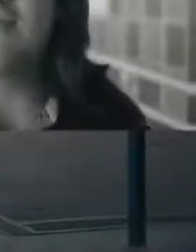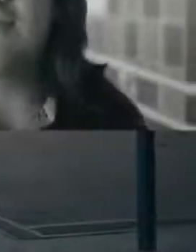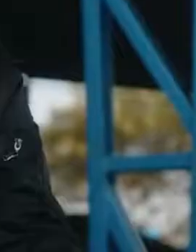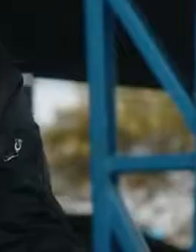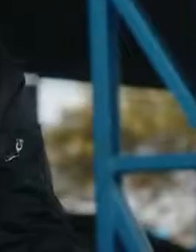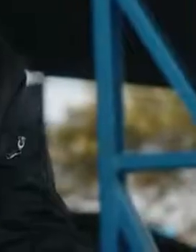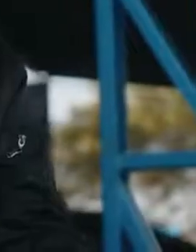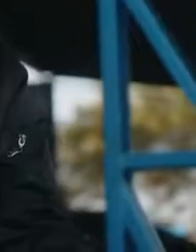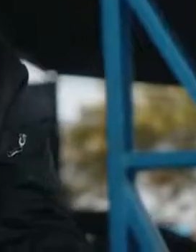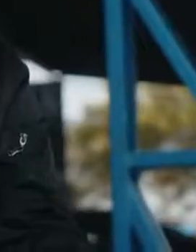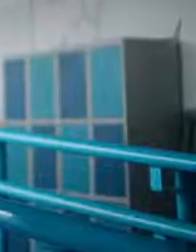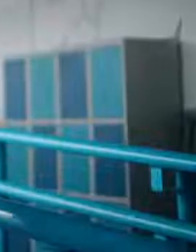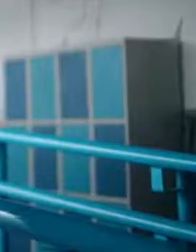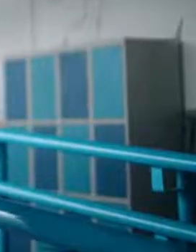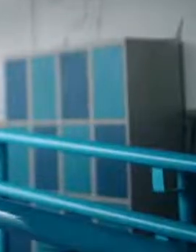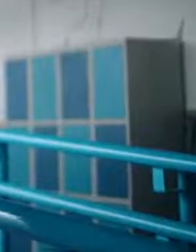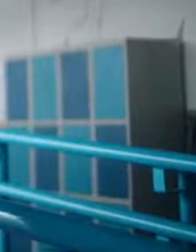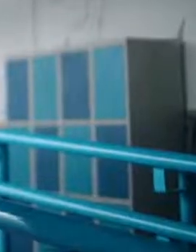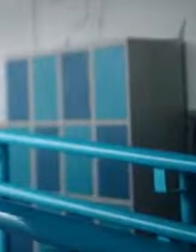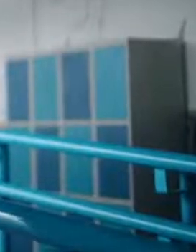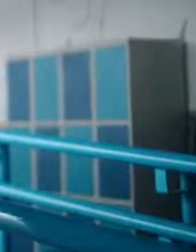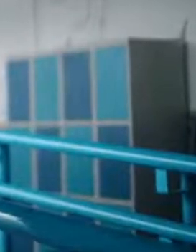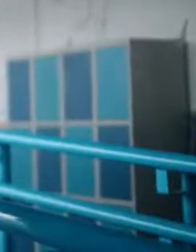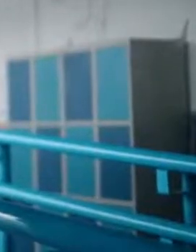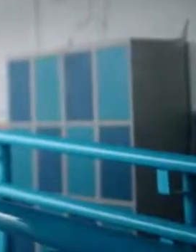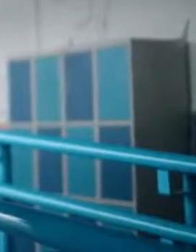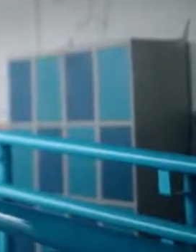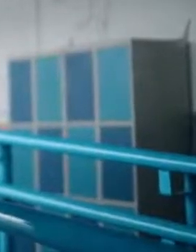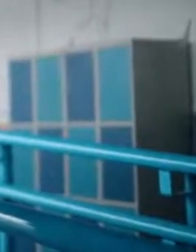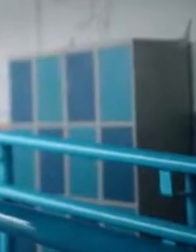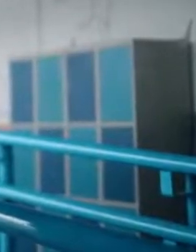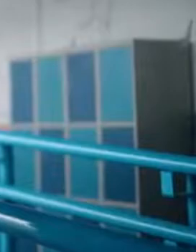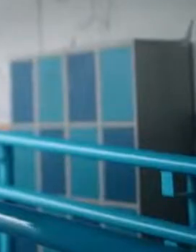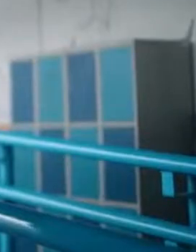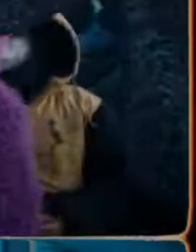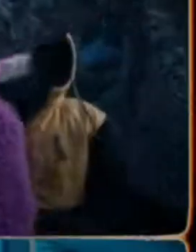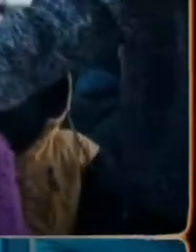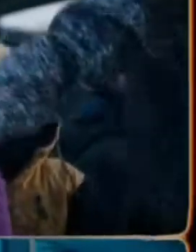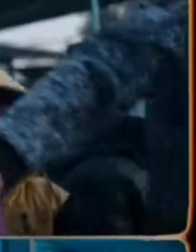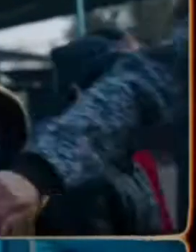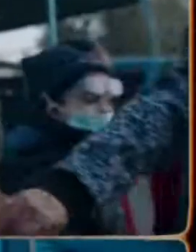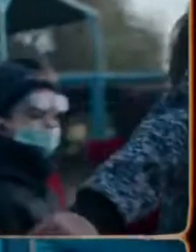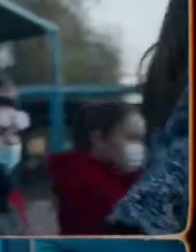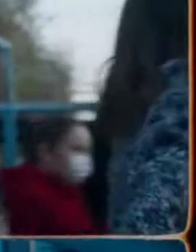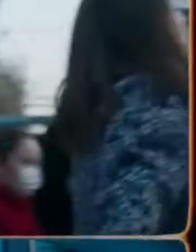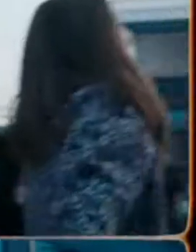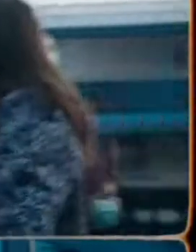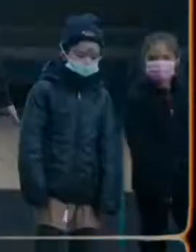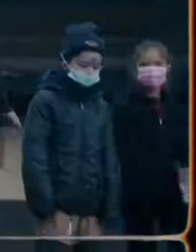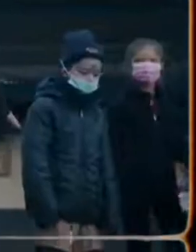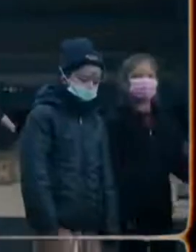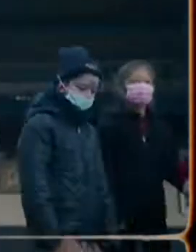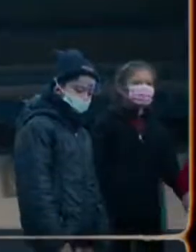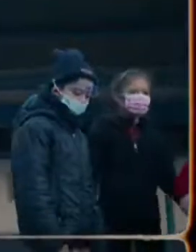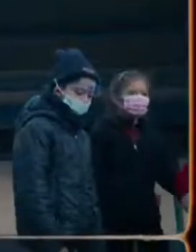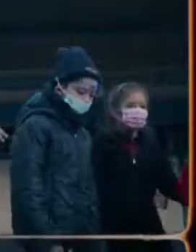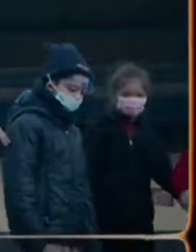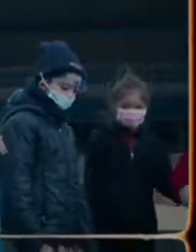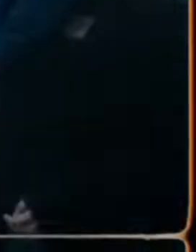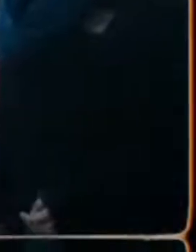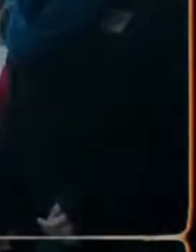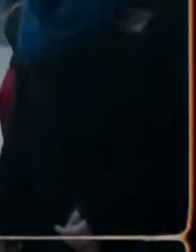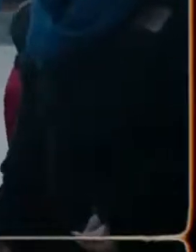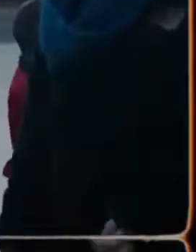Bueno, yo creo que la importancia de la pedagogía al ser que preparan a los próximos estudiantes es de alguna forma que se debe cimentar cooperación, se debe